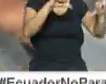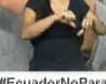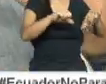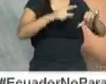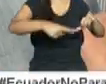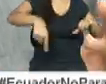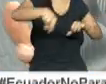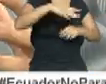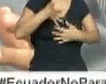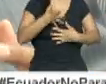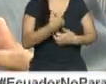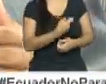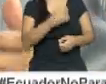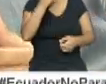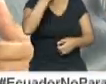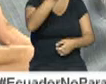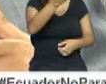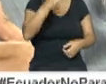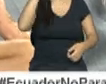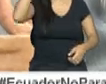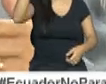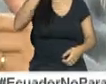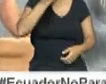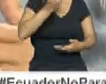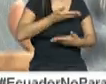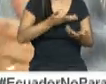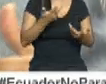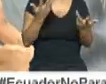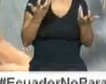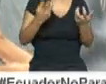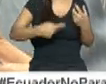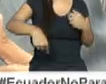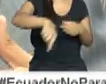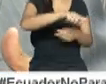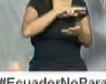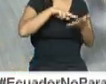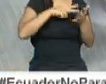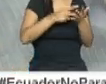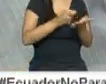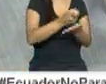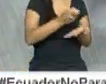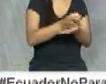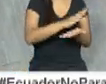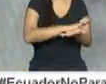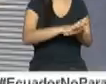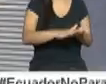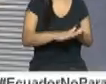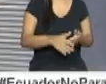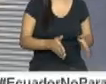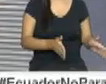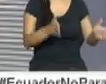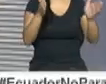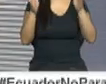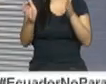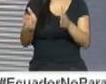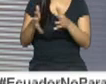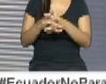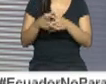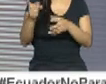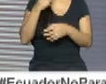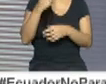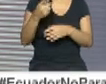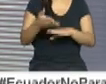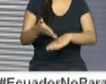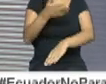Eso se hace a través de procesos políticos como los que han implementado en estos años. Daniel, usted mencionó